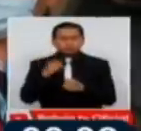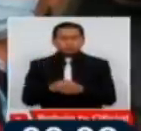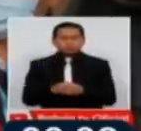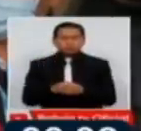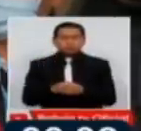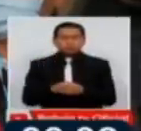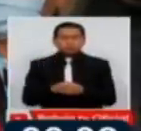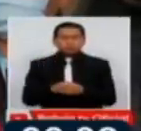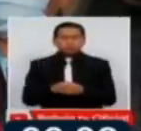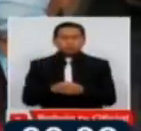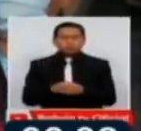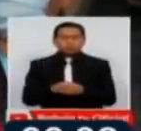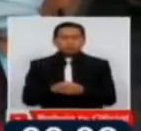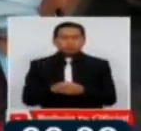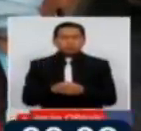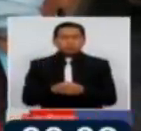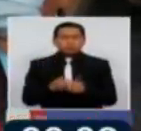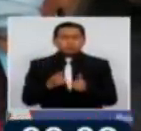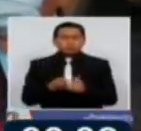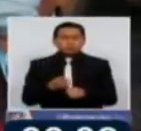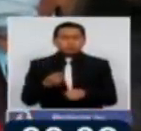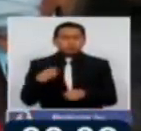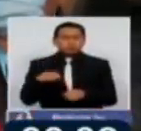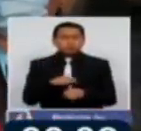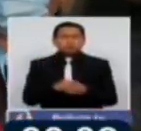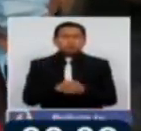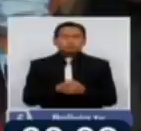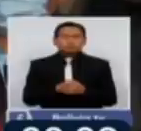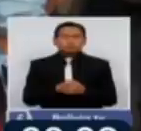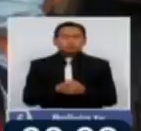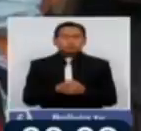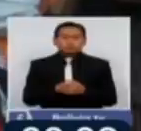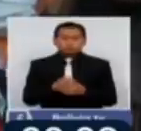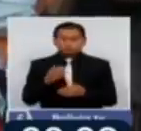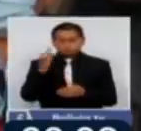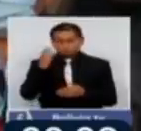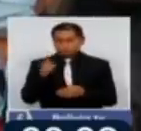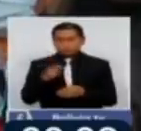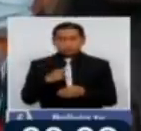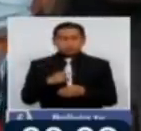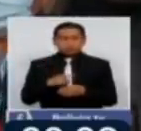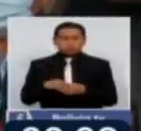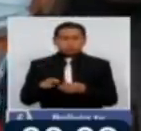Y lo primero que queremos hacer, conocidos los resultados,